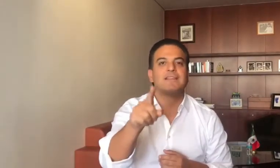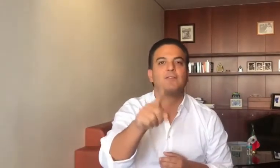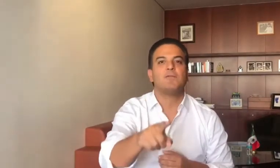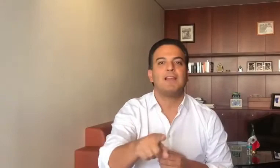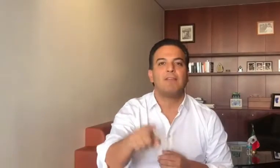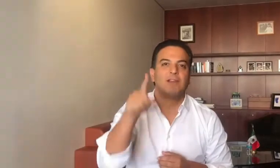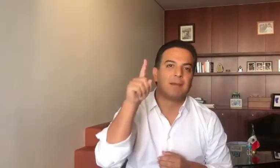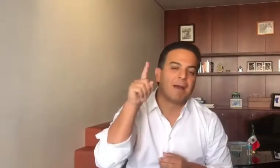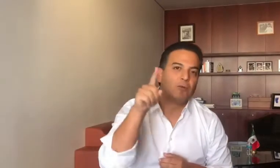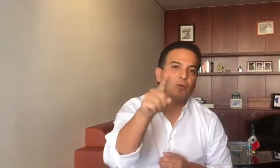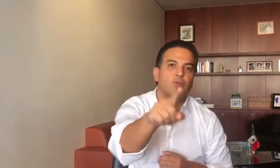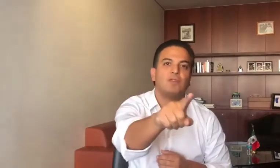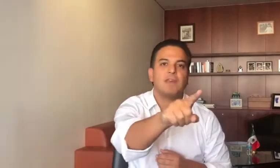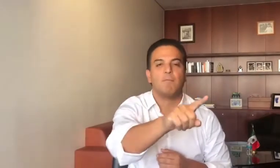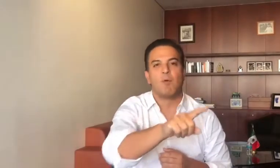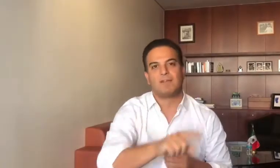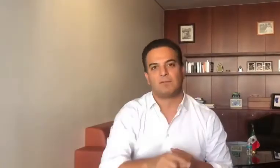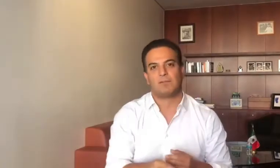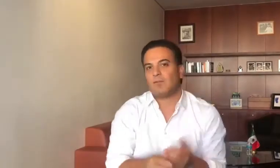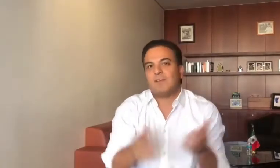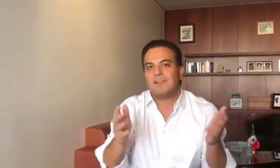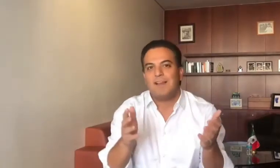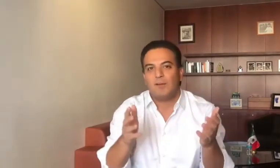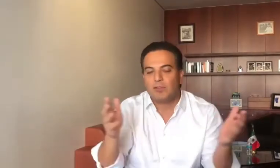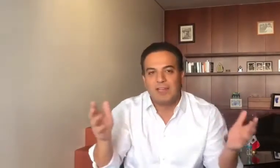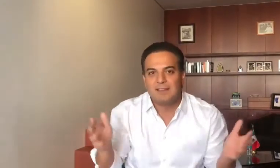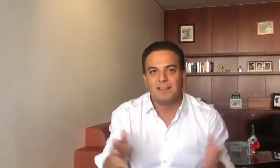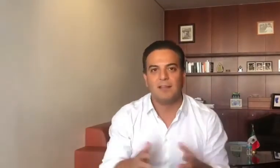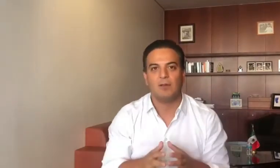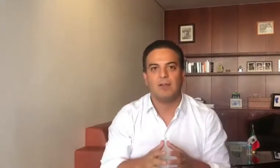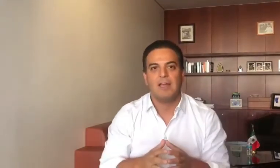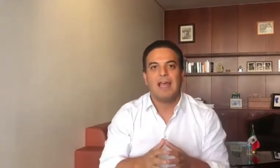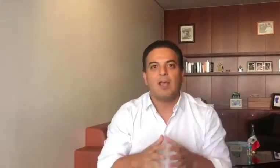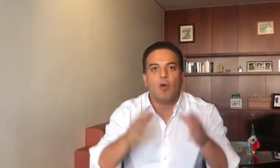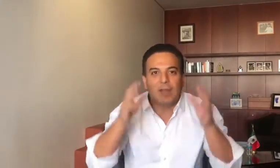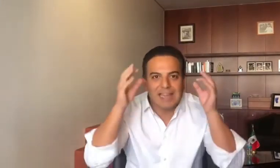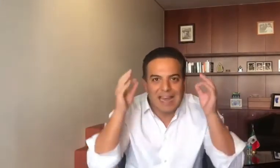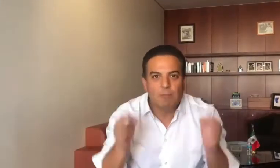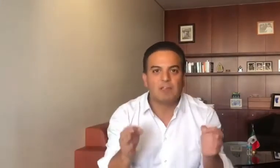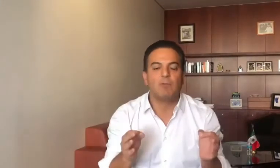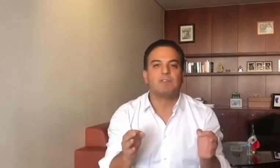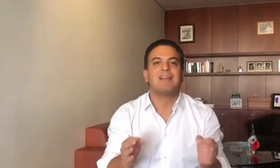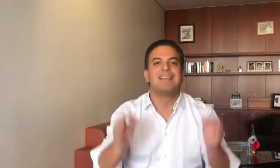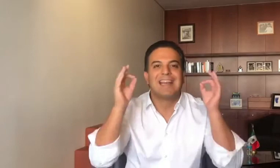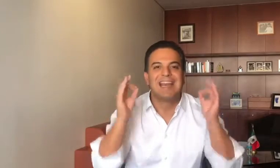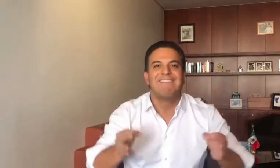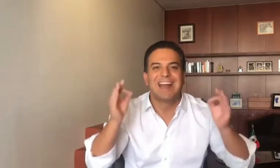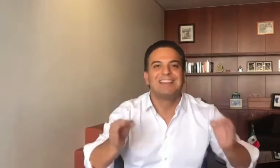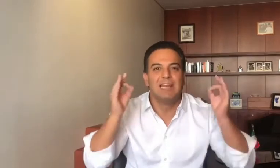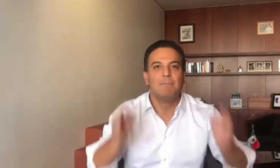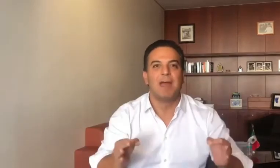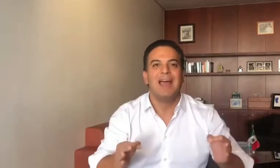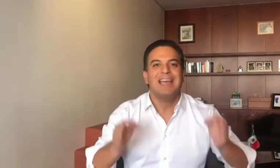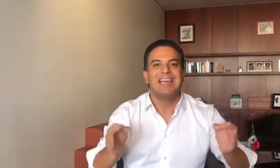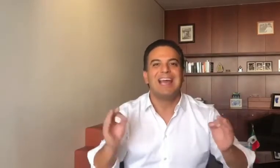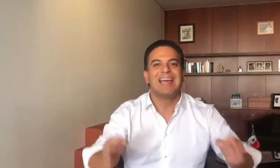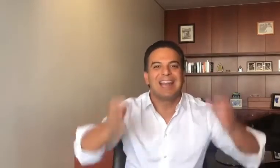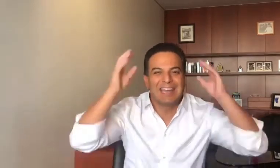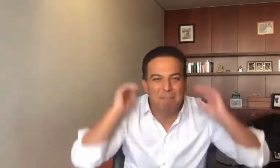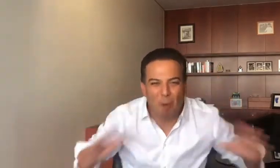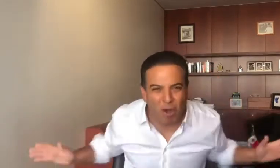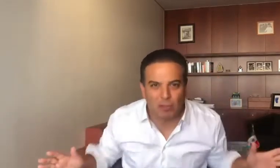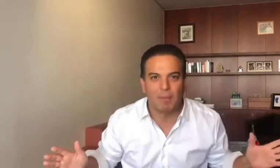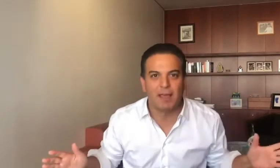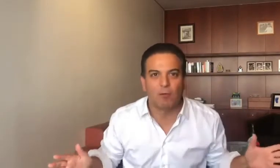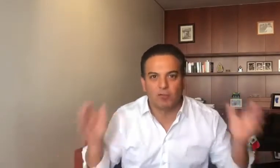porque la está subsidiando y la está pagando con tus impuestos. Entonces, no tiene sentido. Lo que tenemos que buscar es energía barata y limpia. ¿Quién la genera?